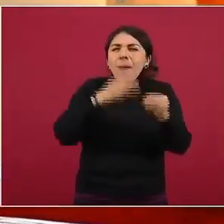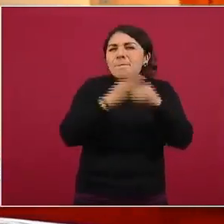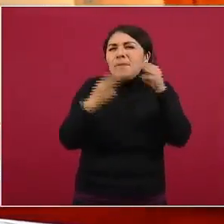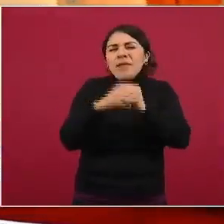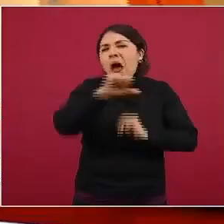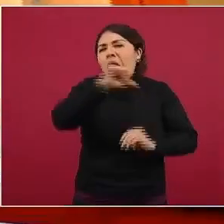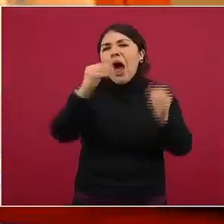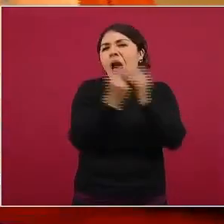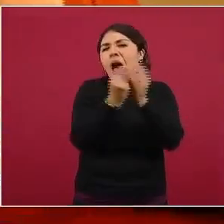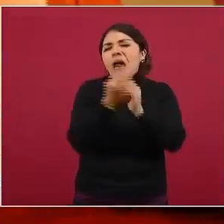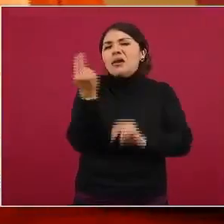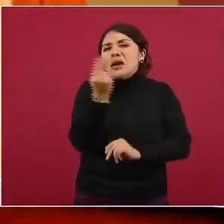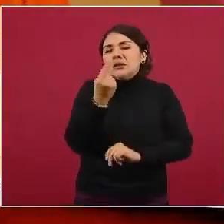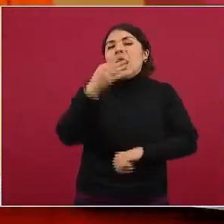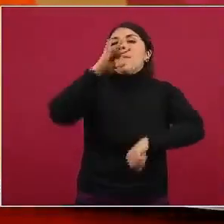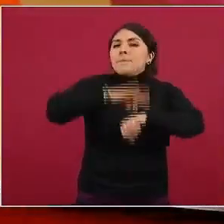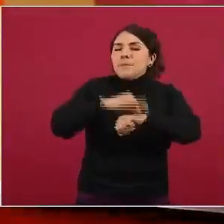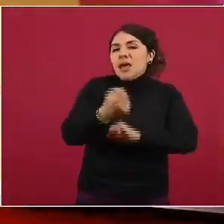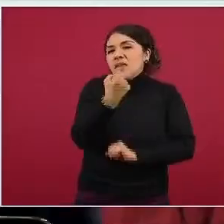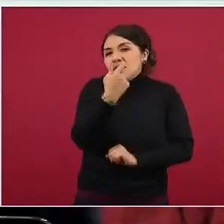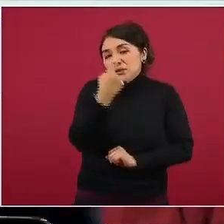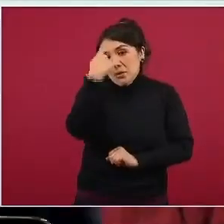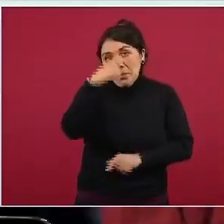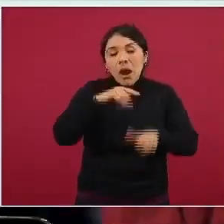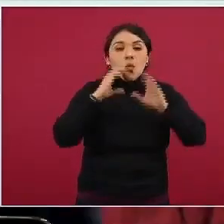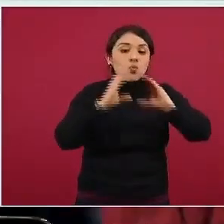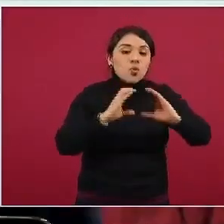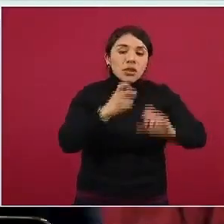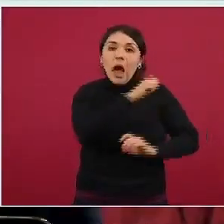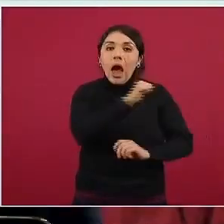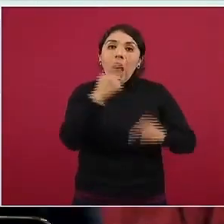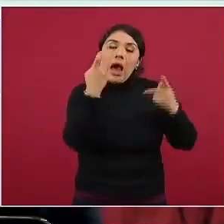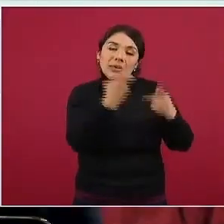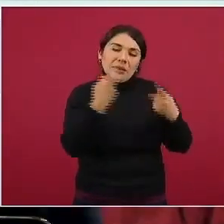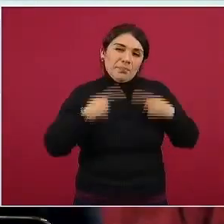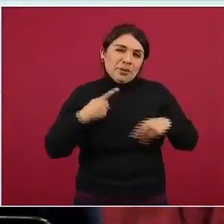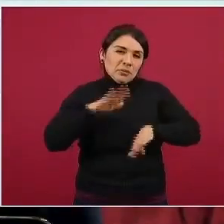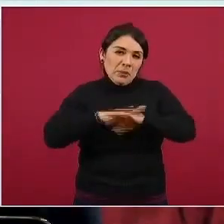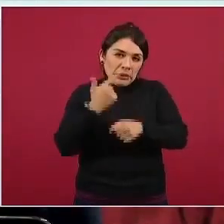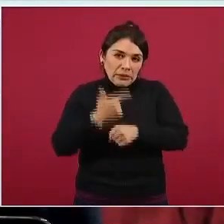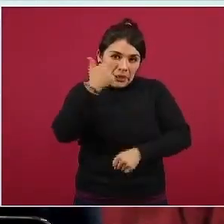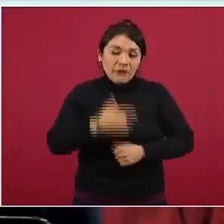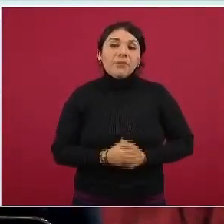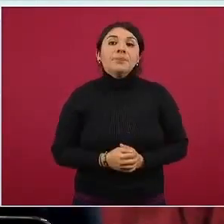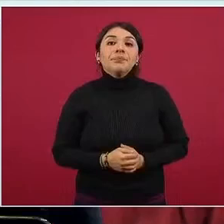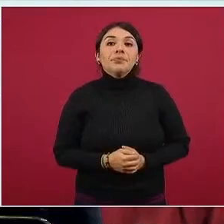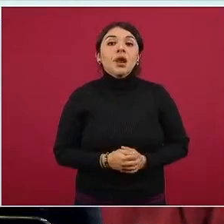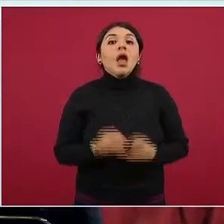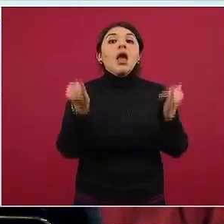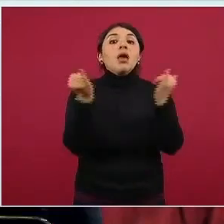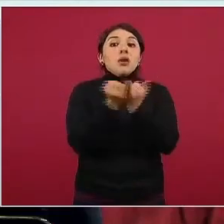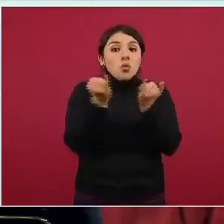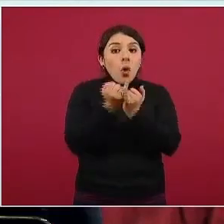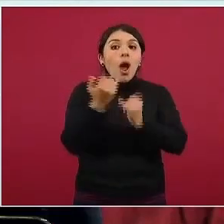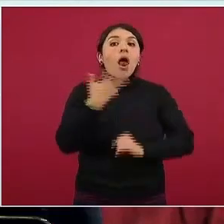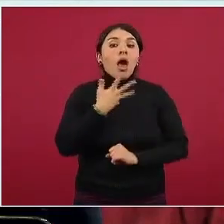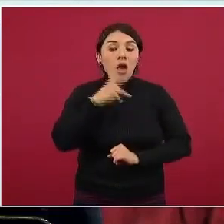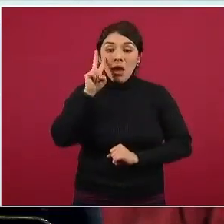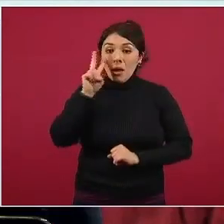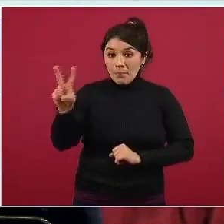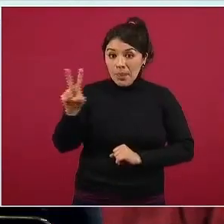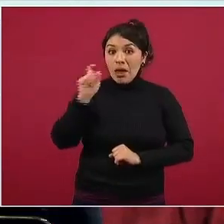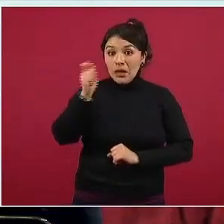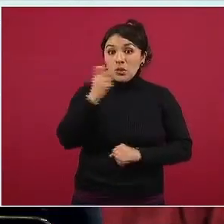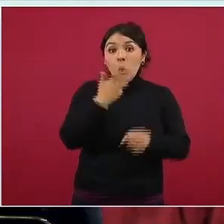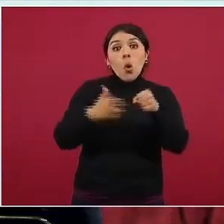insumos, medicamentos para poder mantener este tipo de pacientes intubados. También tenemos, como pueden ver,